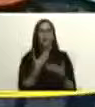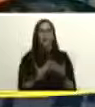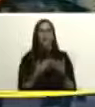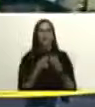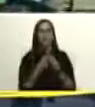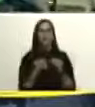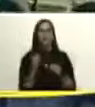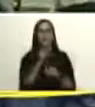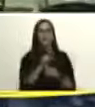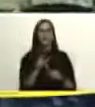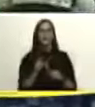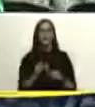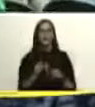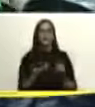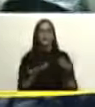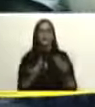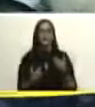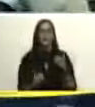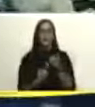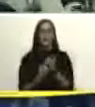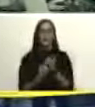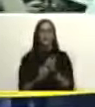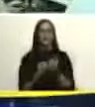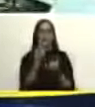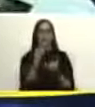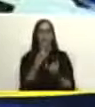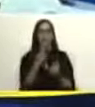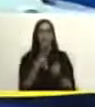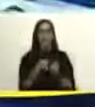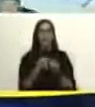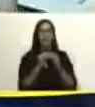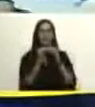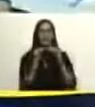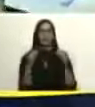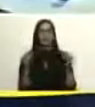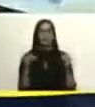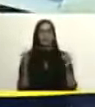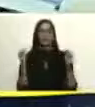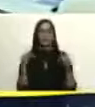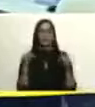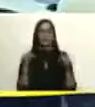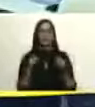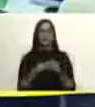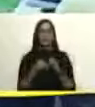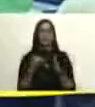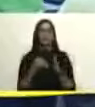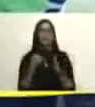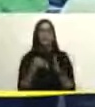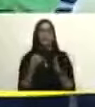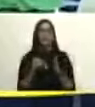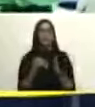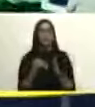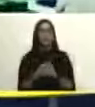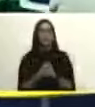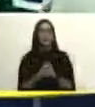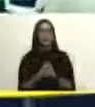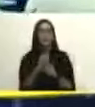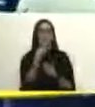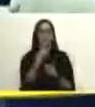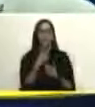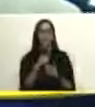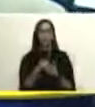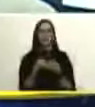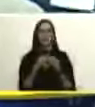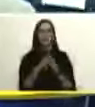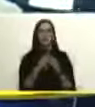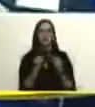todas esas personas que nos han brindado el apoyo, se ve el restablecimiento de estas instalaciones, se ve